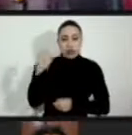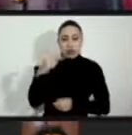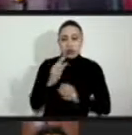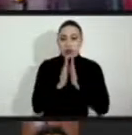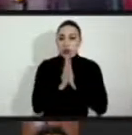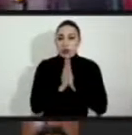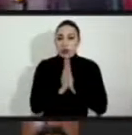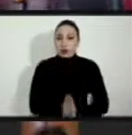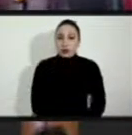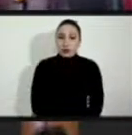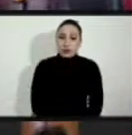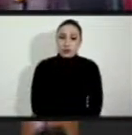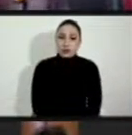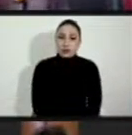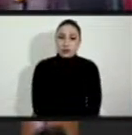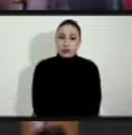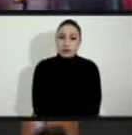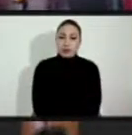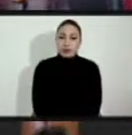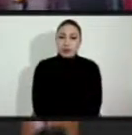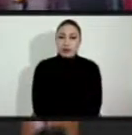amables, diputadas y diputados?